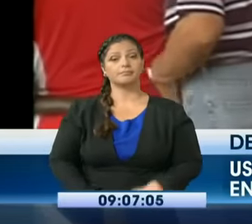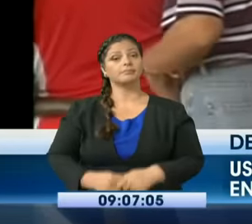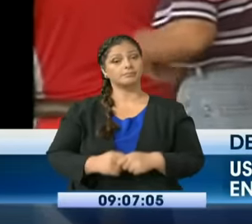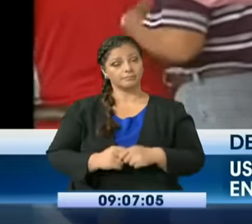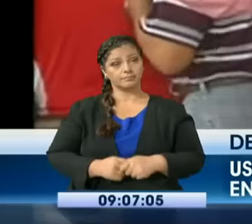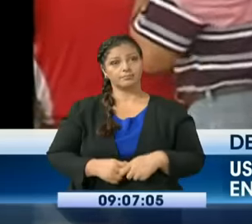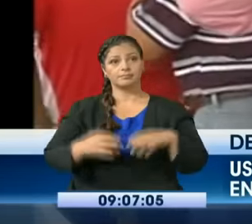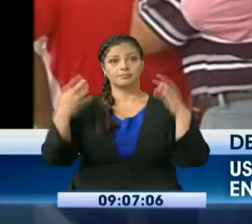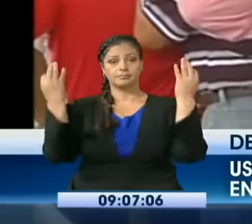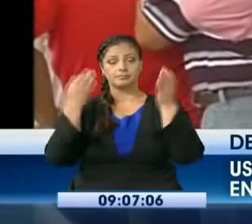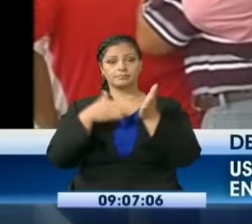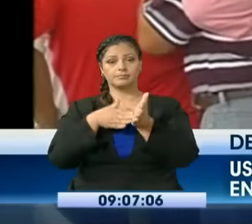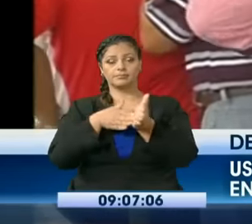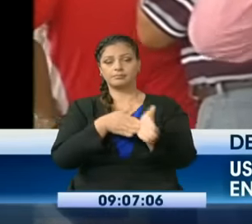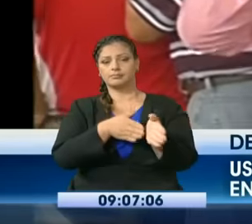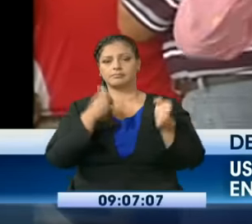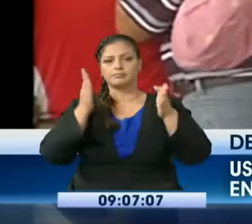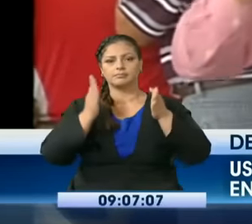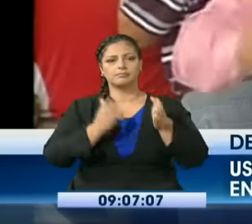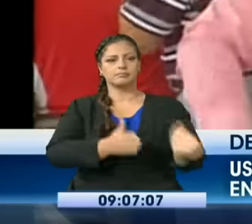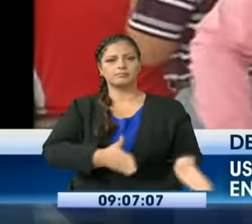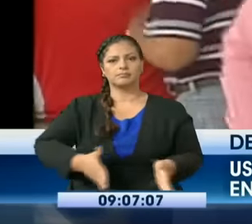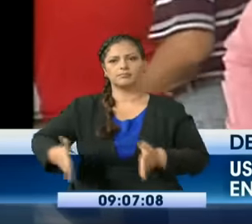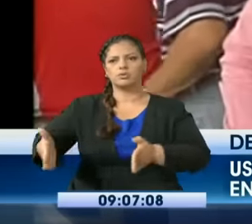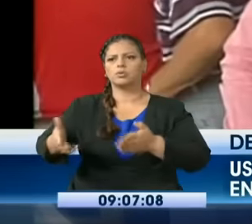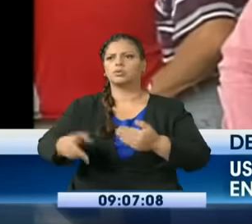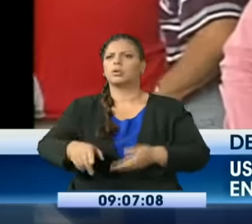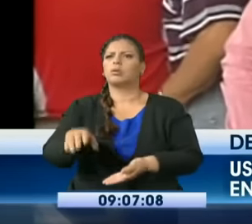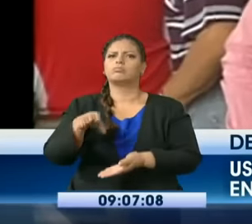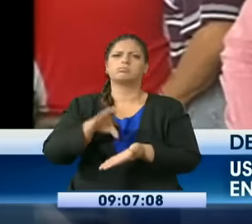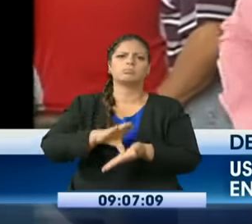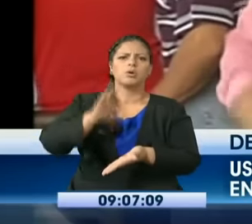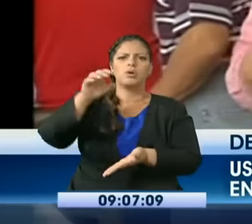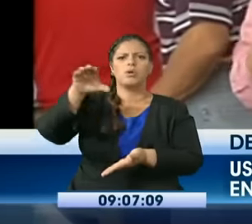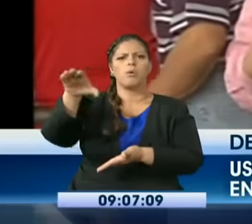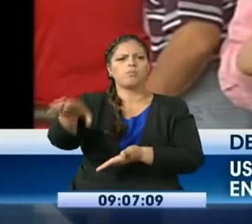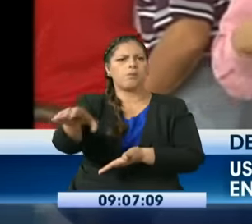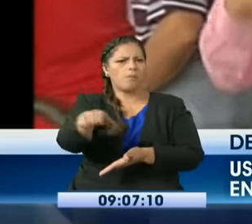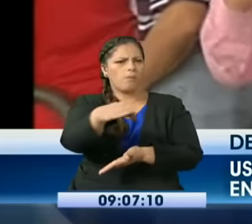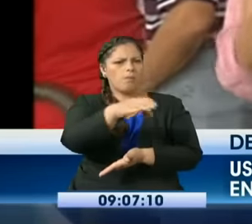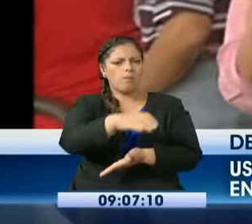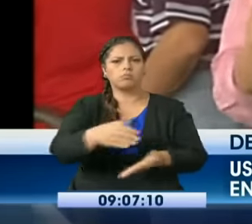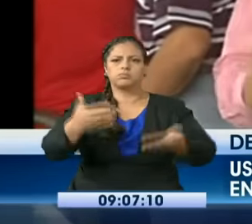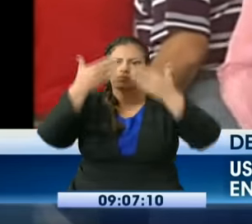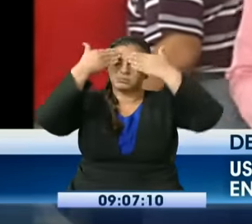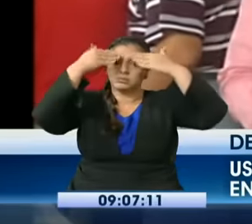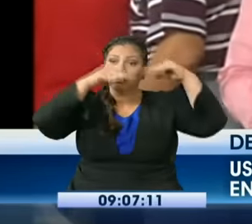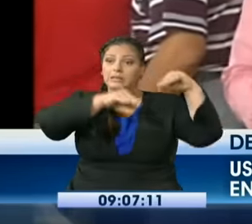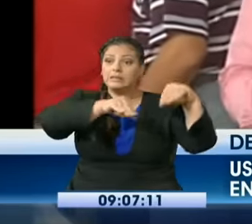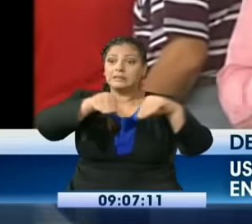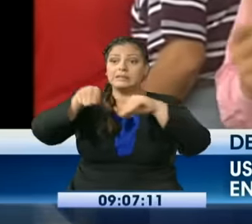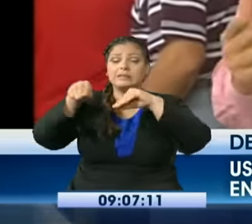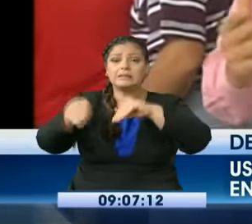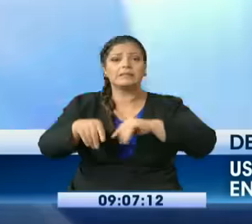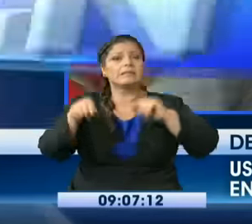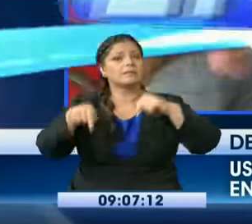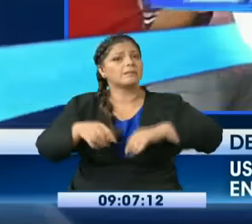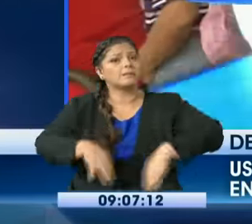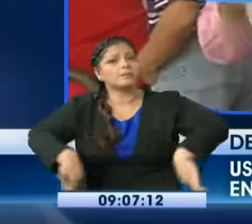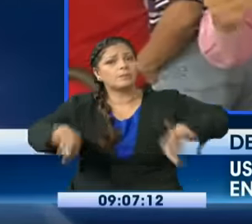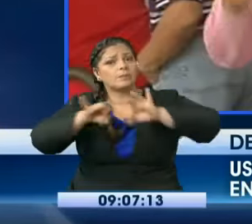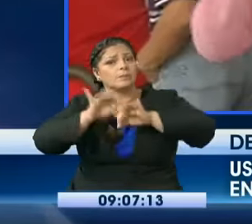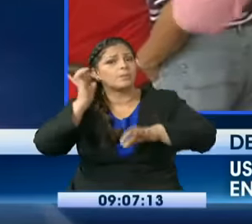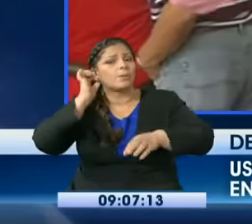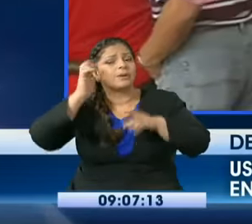unidades para ofrecerles charlas a los estudiantes y conozcan lo que deben de hacer cuando se vean ante este tipo